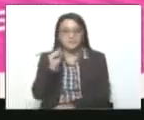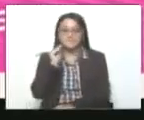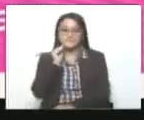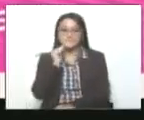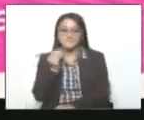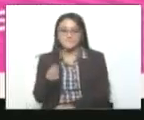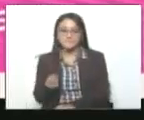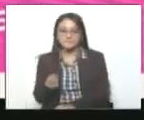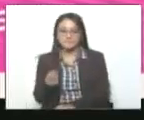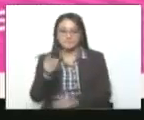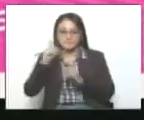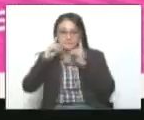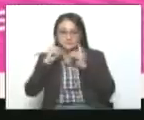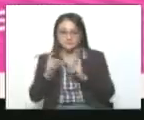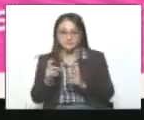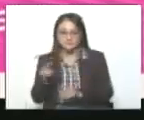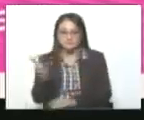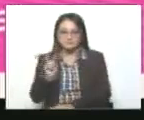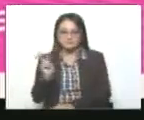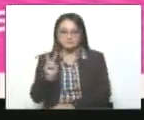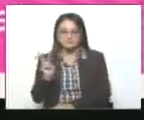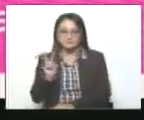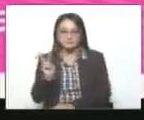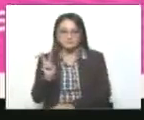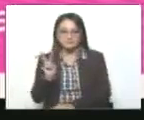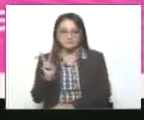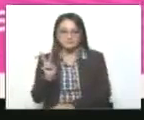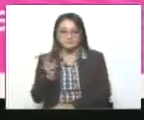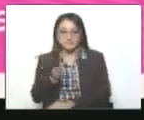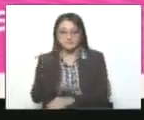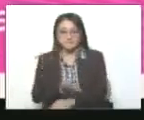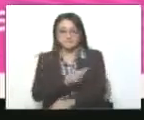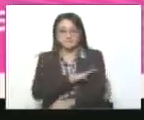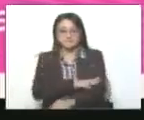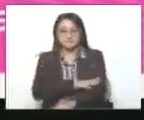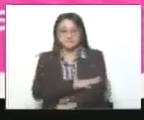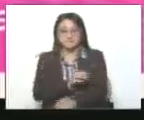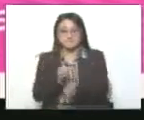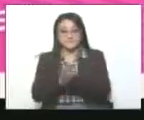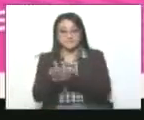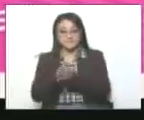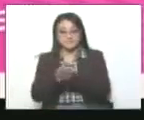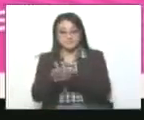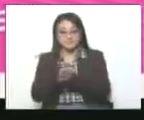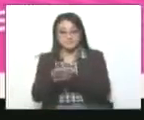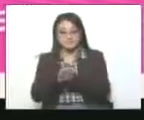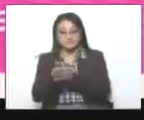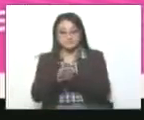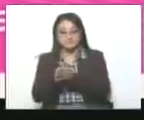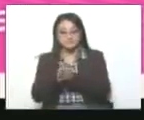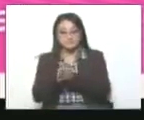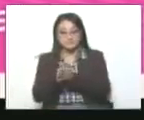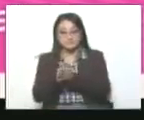joven profesional venezolano, experto en emprendimiento,